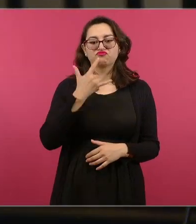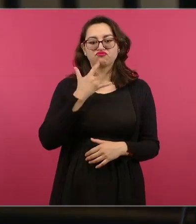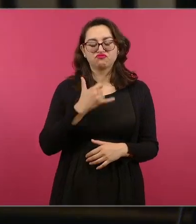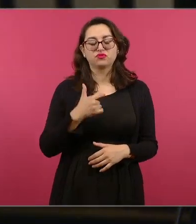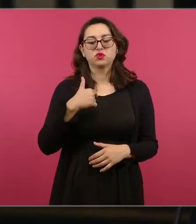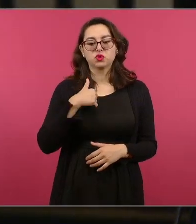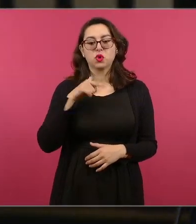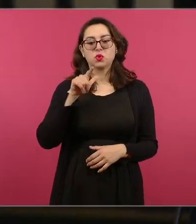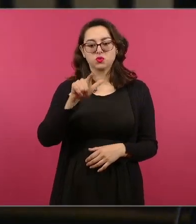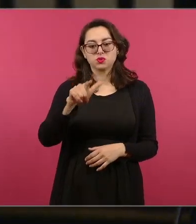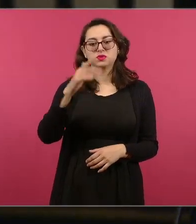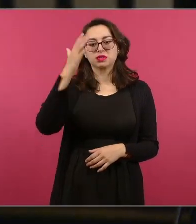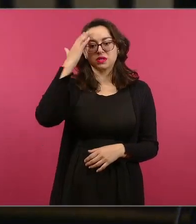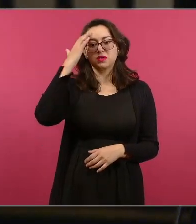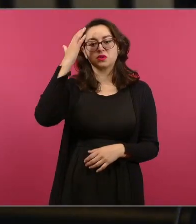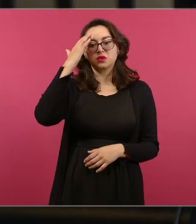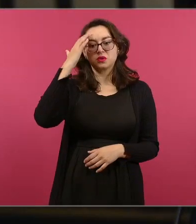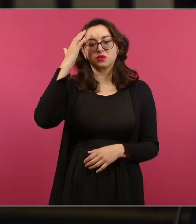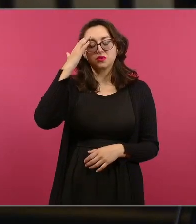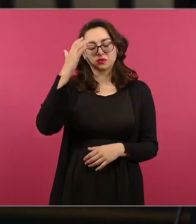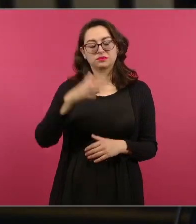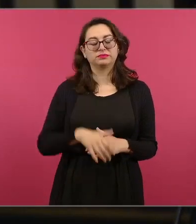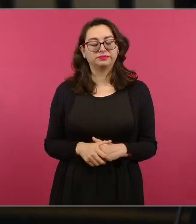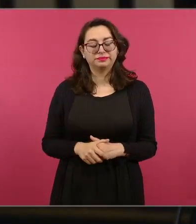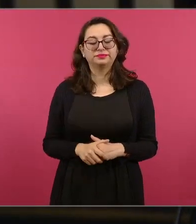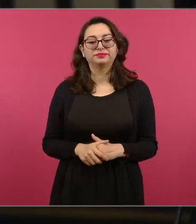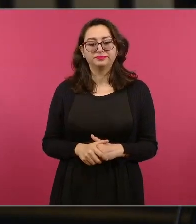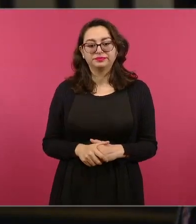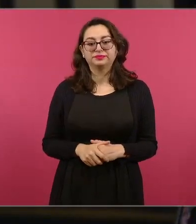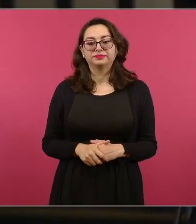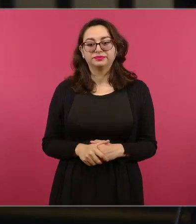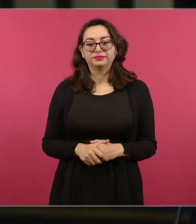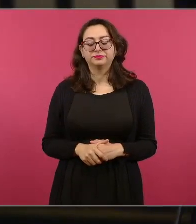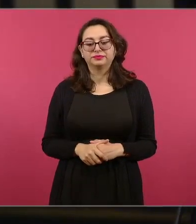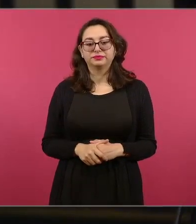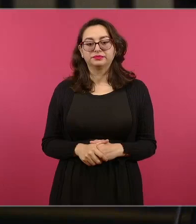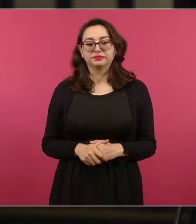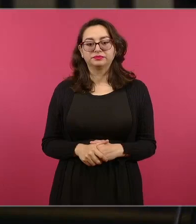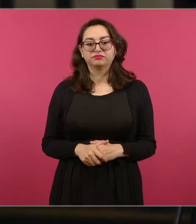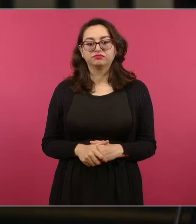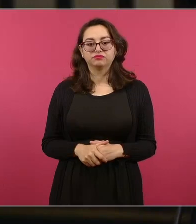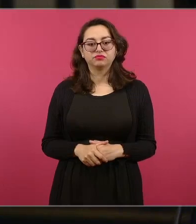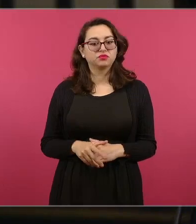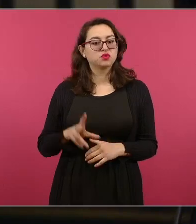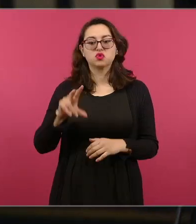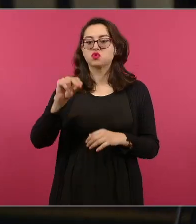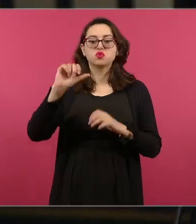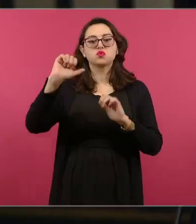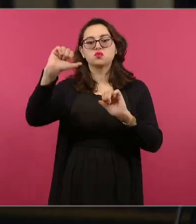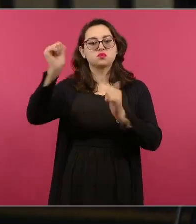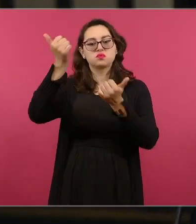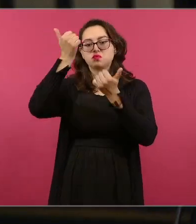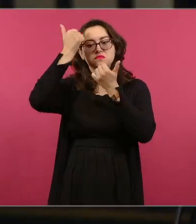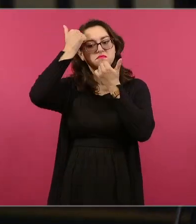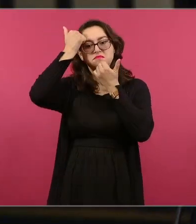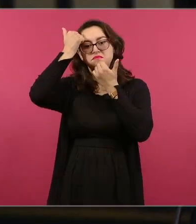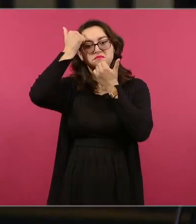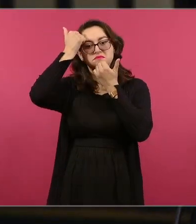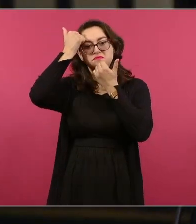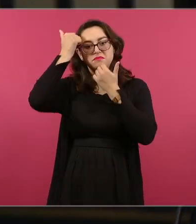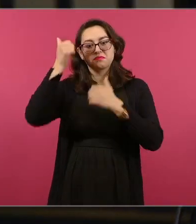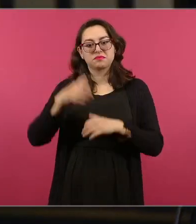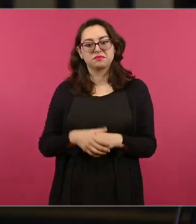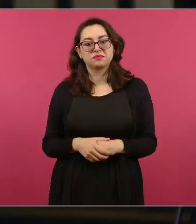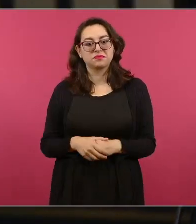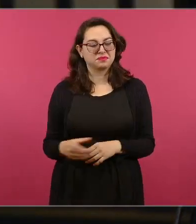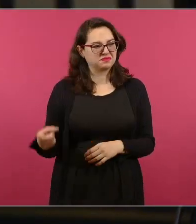conocí y no me importó y la verdad no me arrepiento porque todos esos